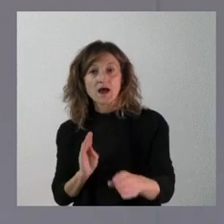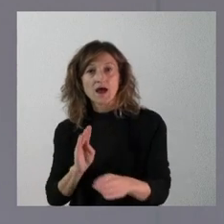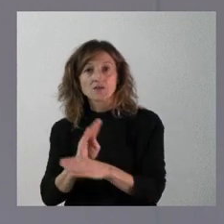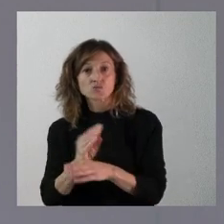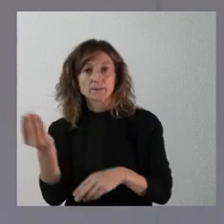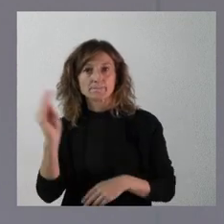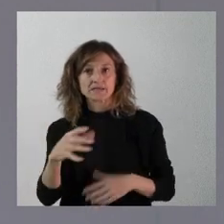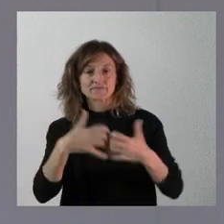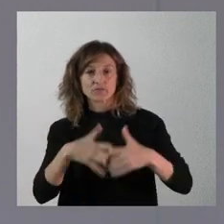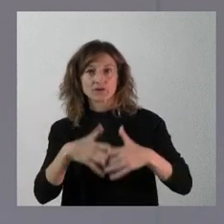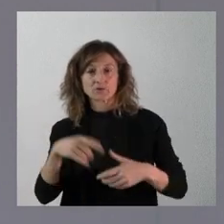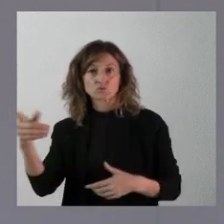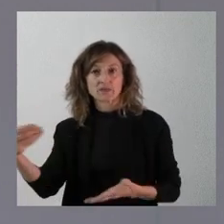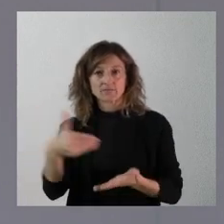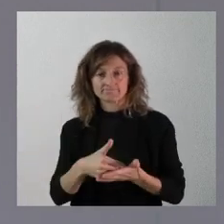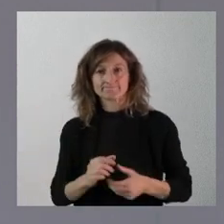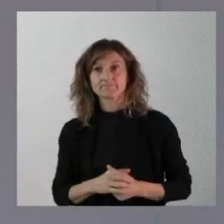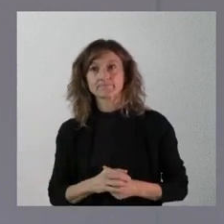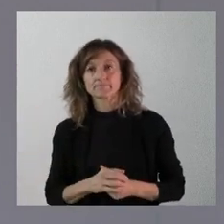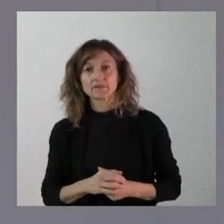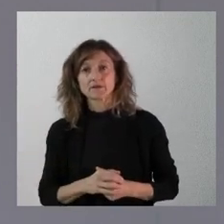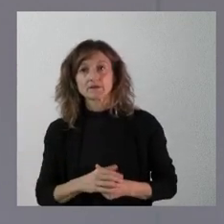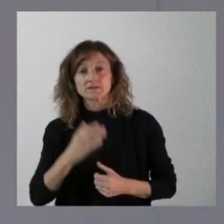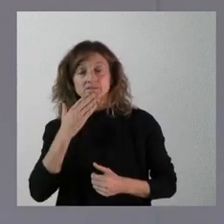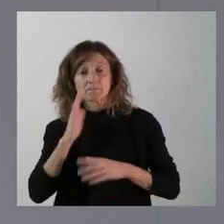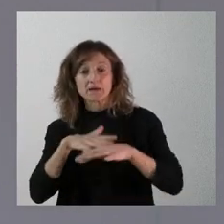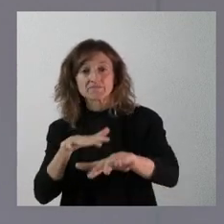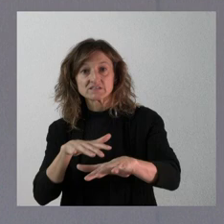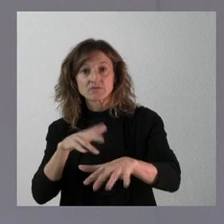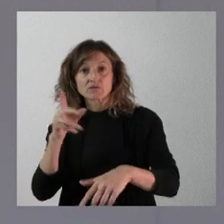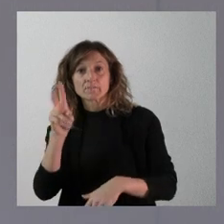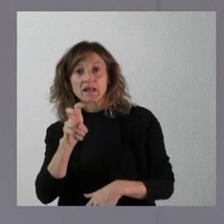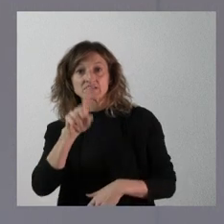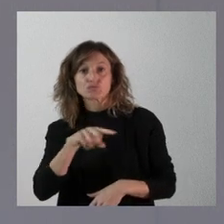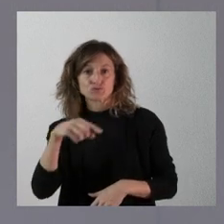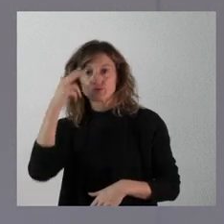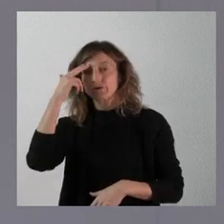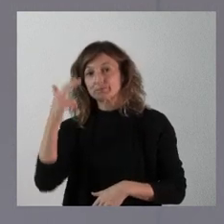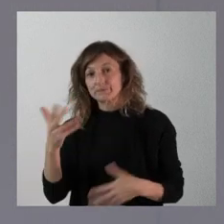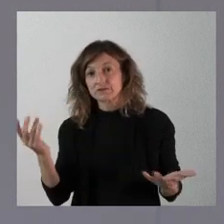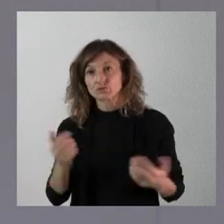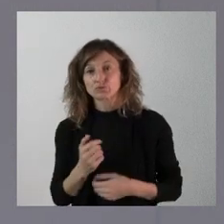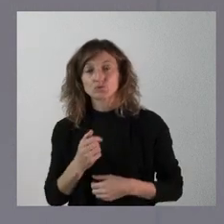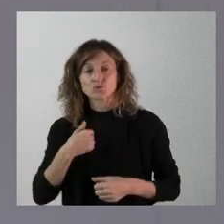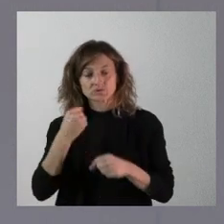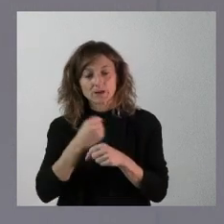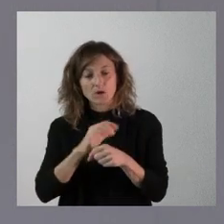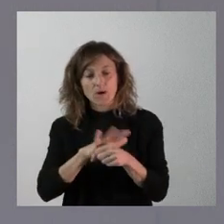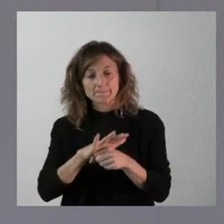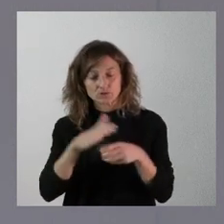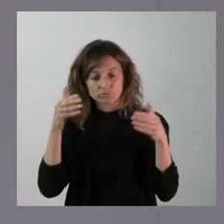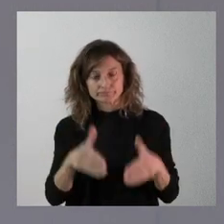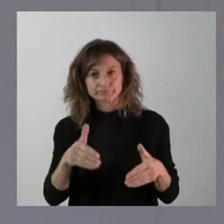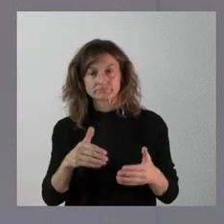funcionamiento es lo que usted planteaba sirven las manifestaciones o no nosotros la respetamos pero nosotros vamos a trabajar en el ámbito de lo que nos corresponde una